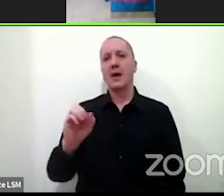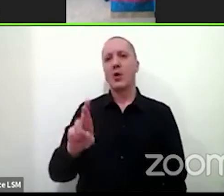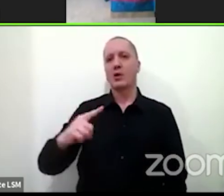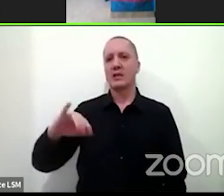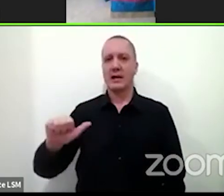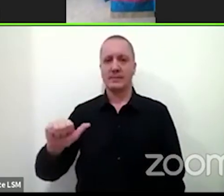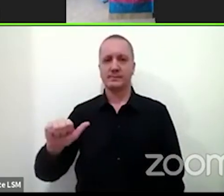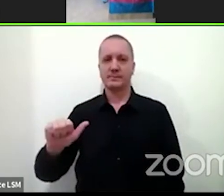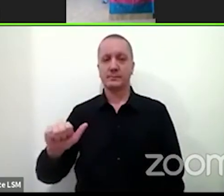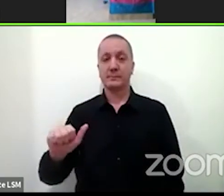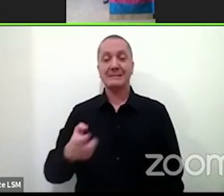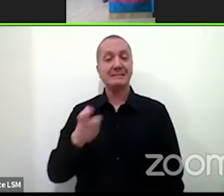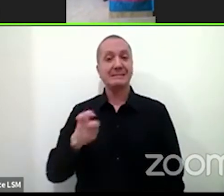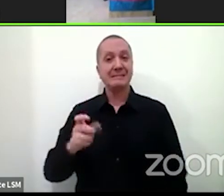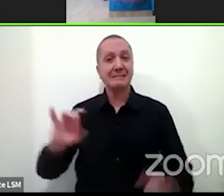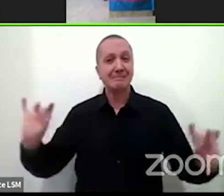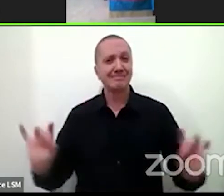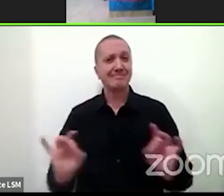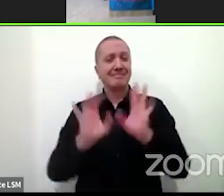El impacto del COVID-19.